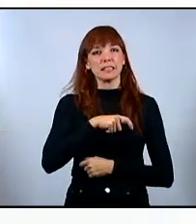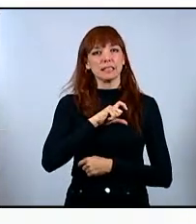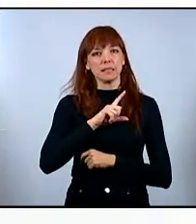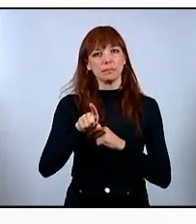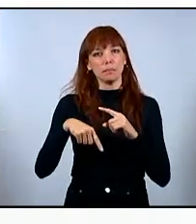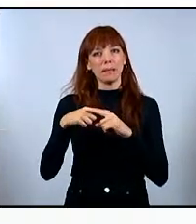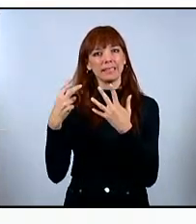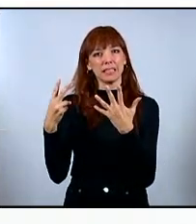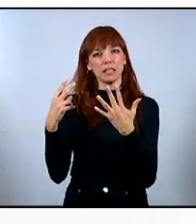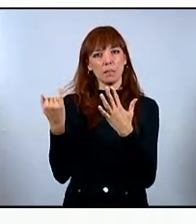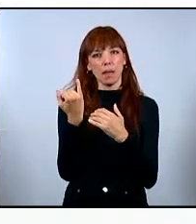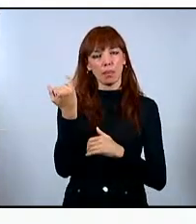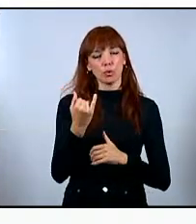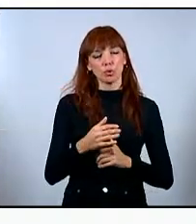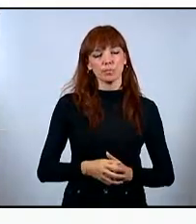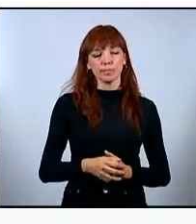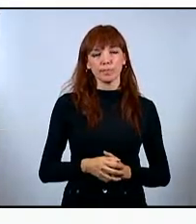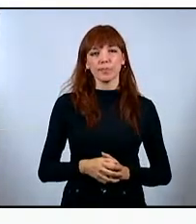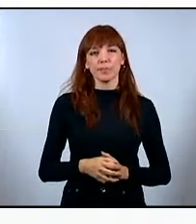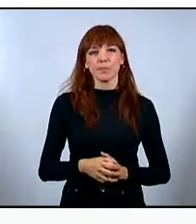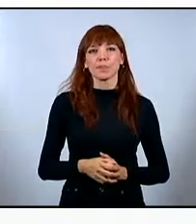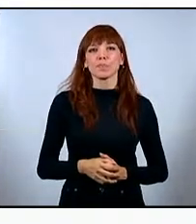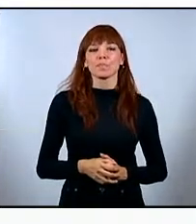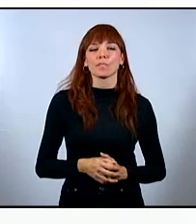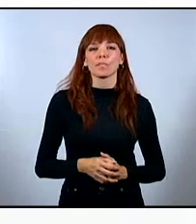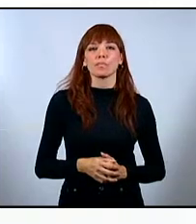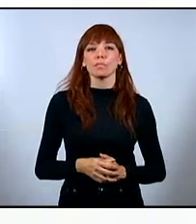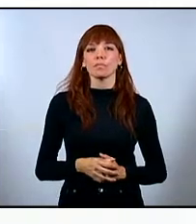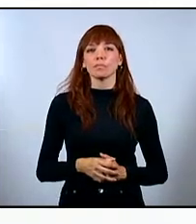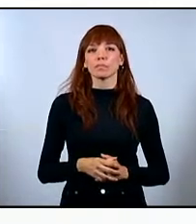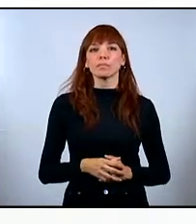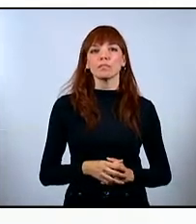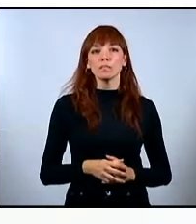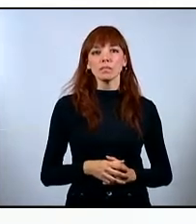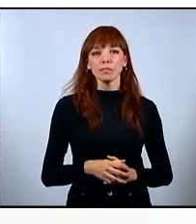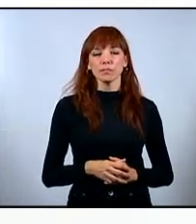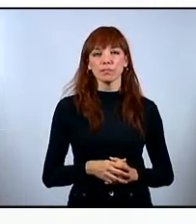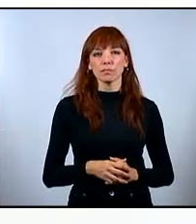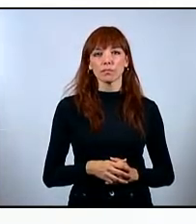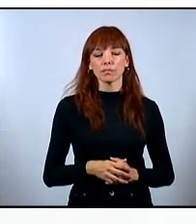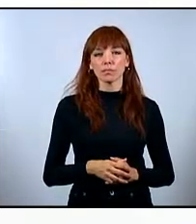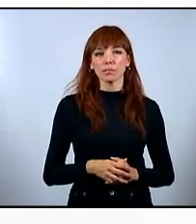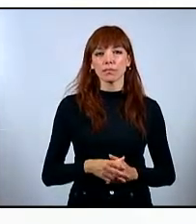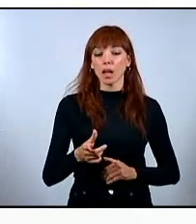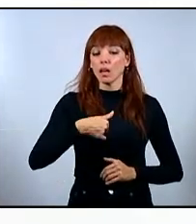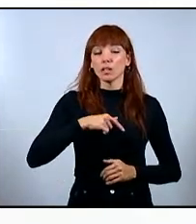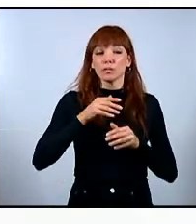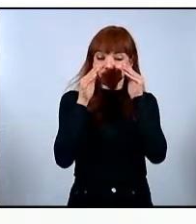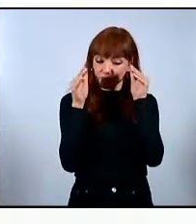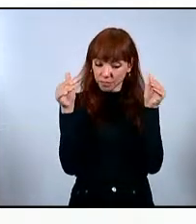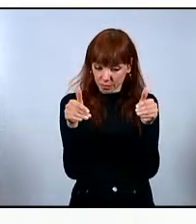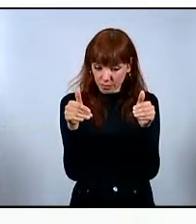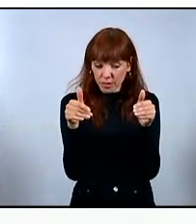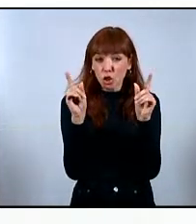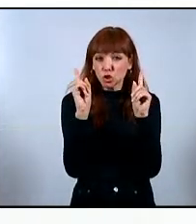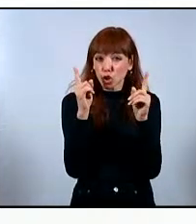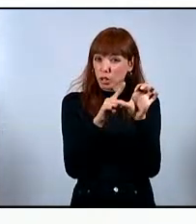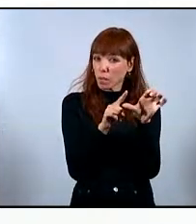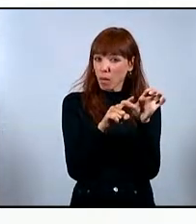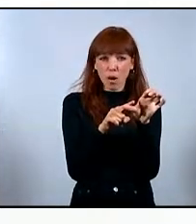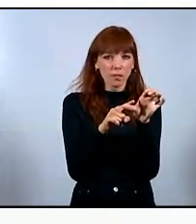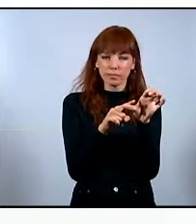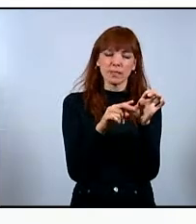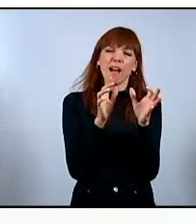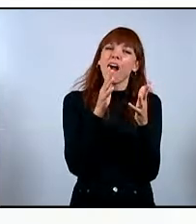7 mandos. Y no solo estamos centrados en lo que ocurre en nuestra tierra. Ahora más que